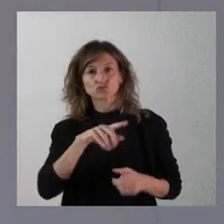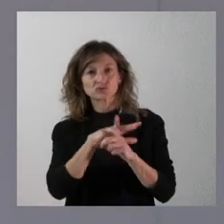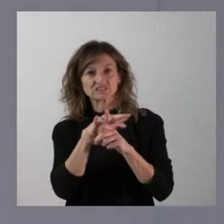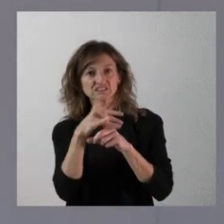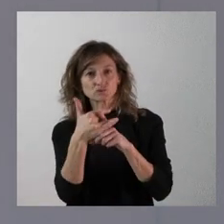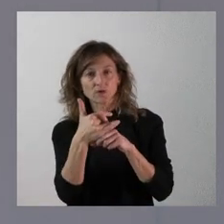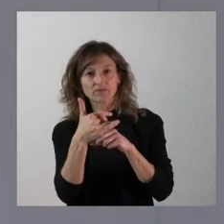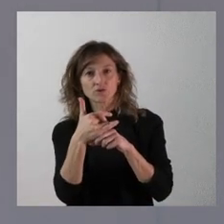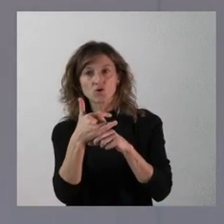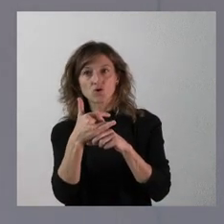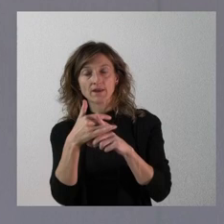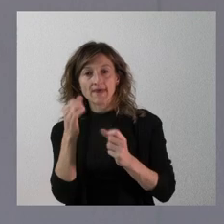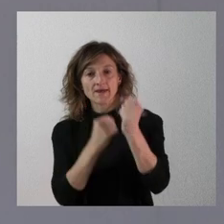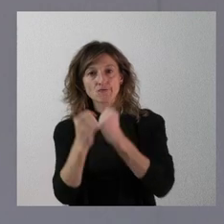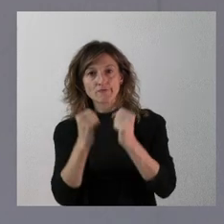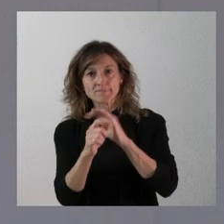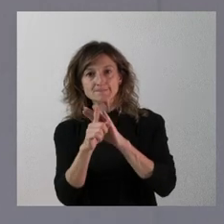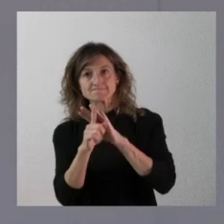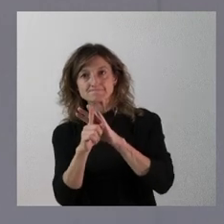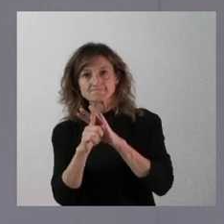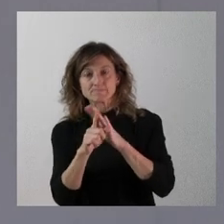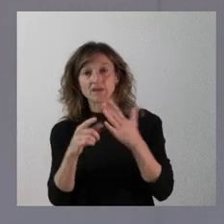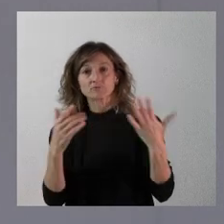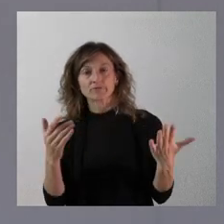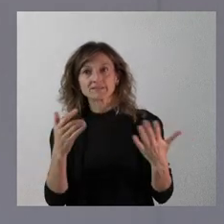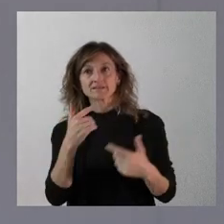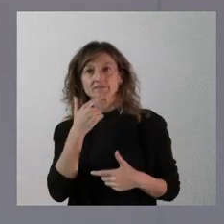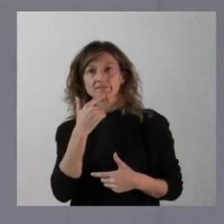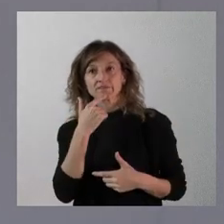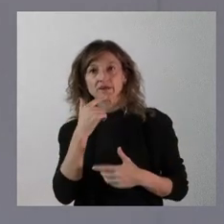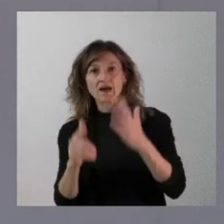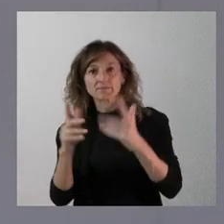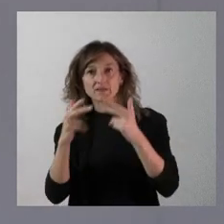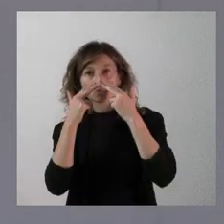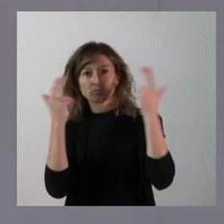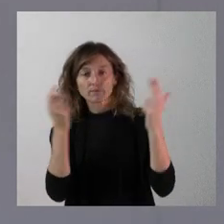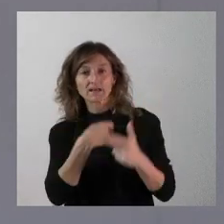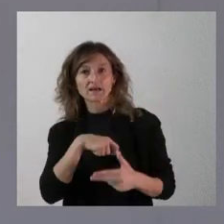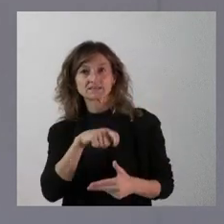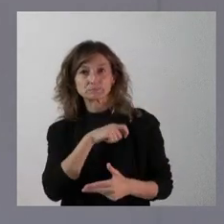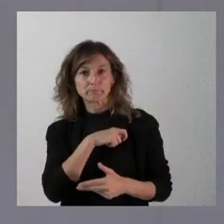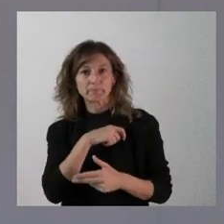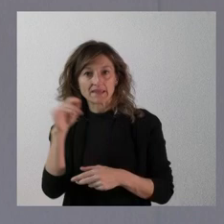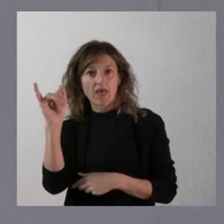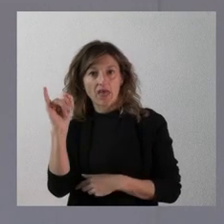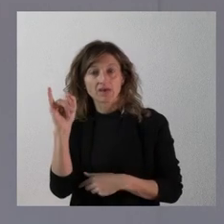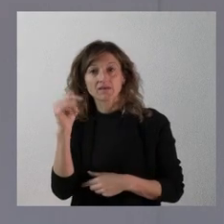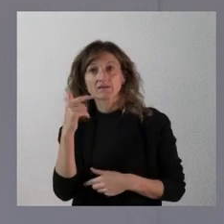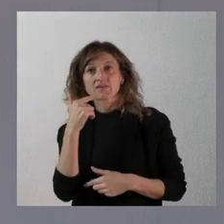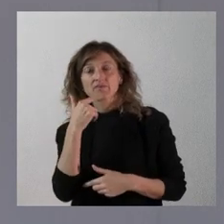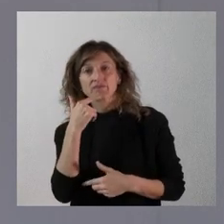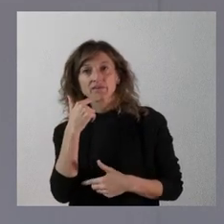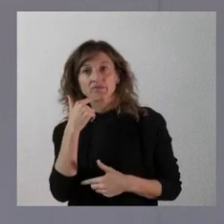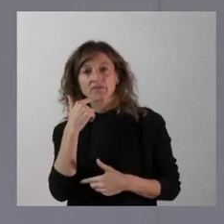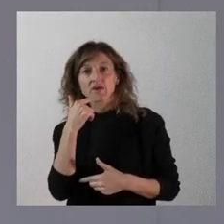momento de deterioro de las expectativas económicas creemos que es un error que haya alguna administración pública en España y la hay que está o